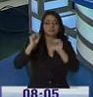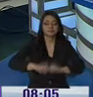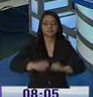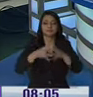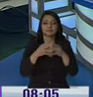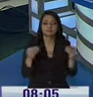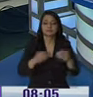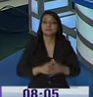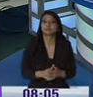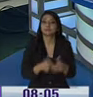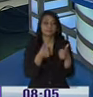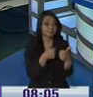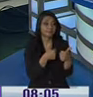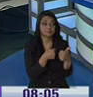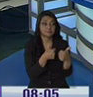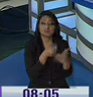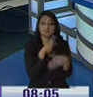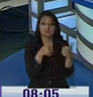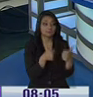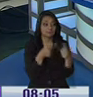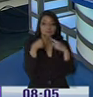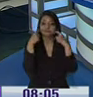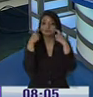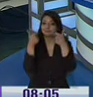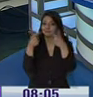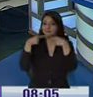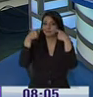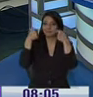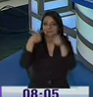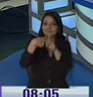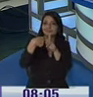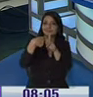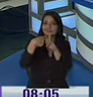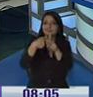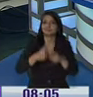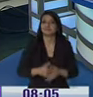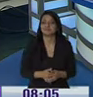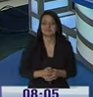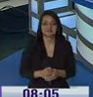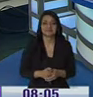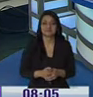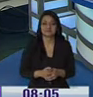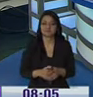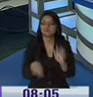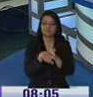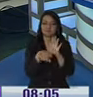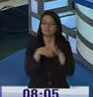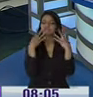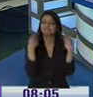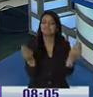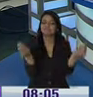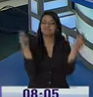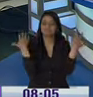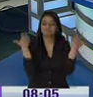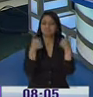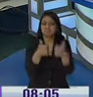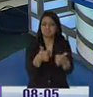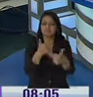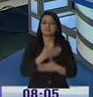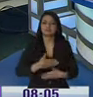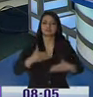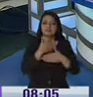bien? Sí, bastante. ¿Sonreída? Sí, ¿buena sí, energía? Sí. Boten todas las malas energías, salgamos a disfrutar de la